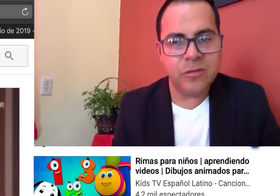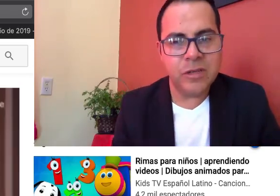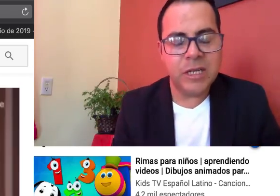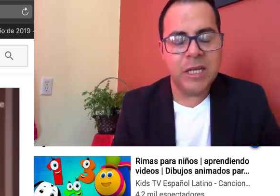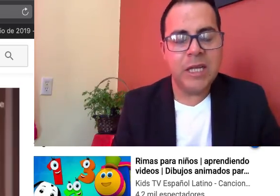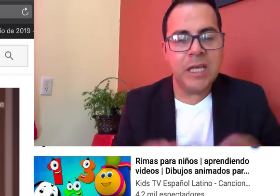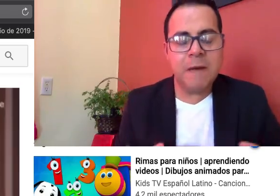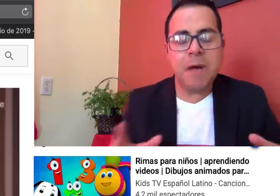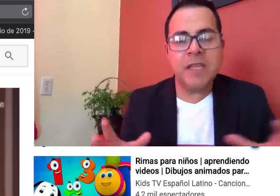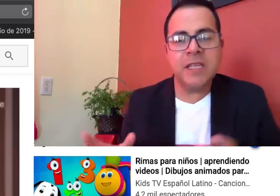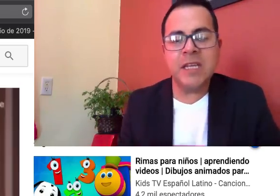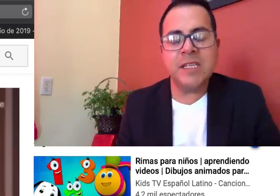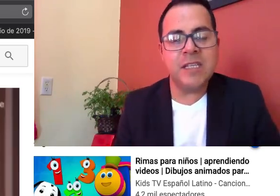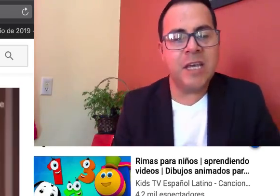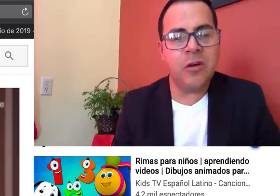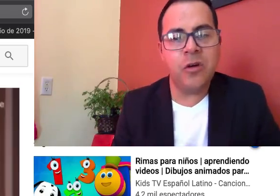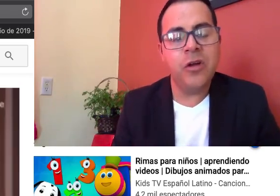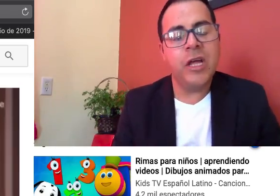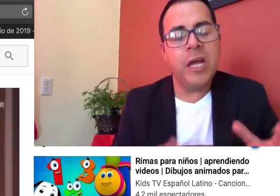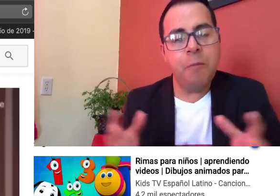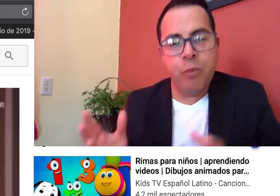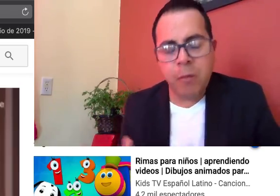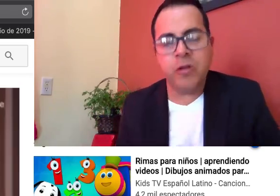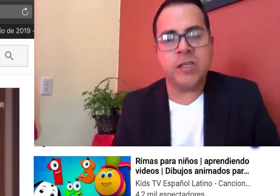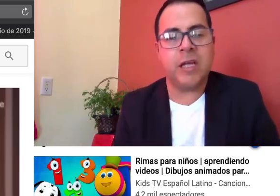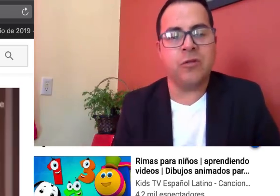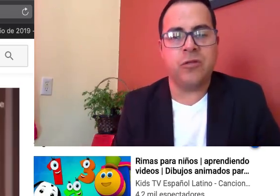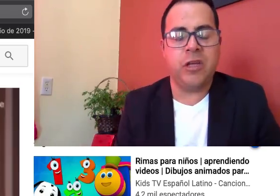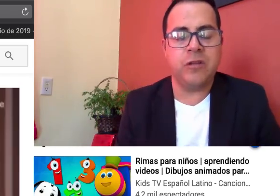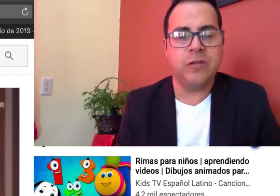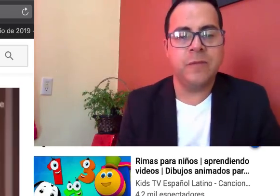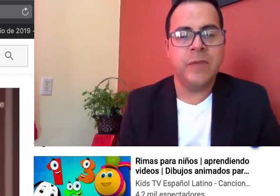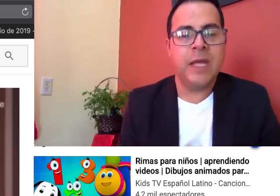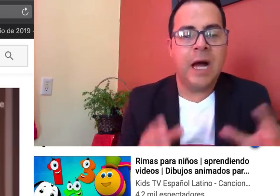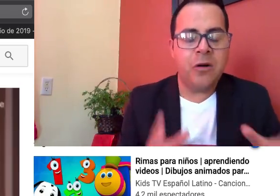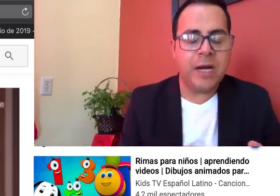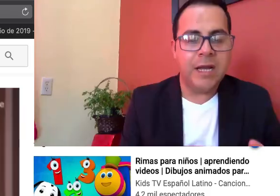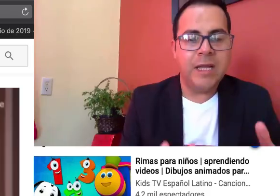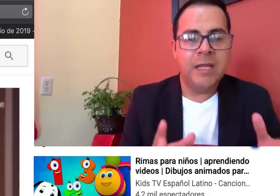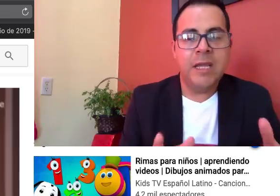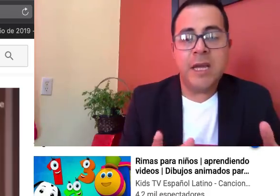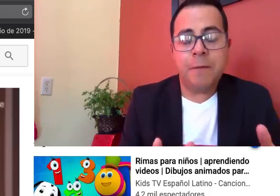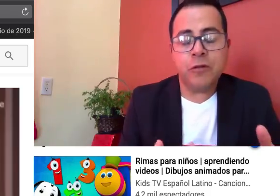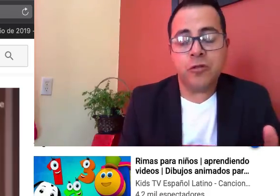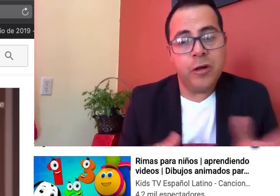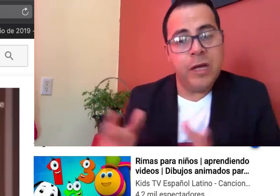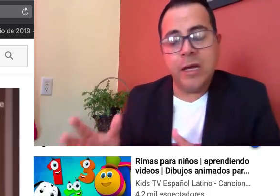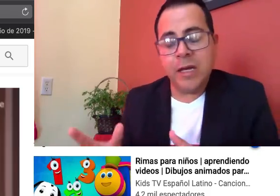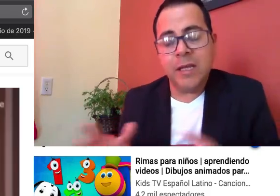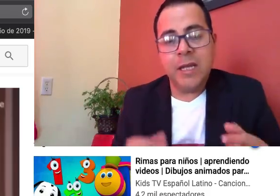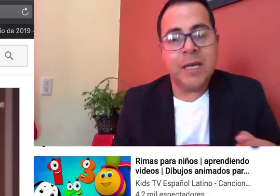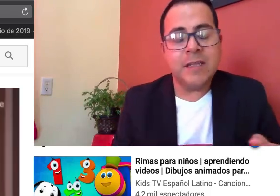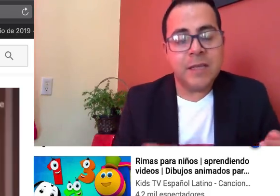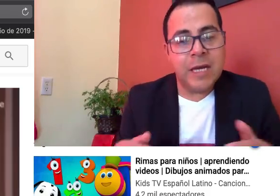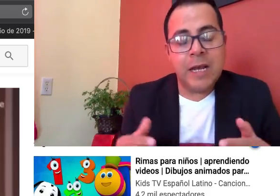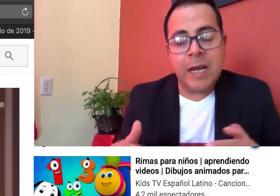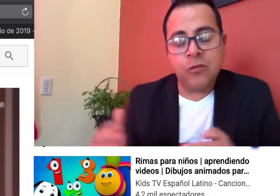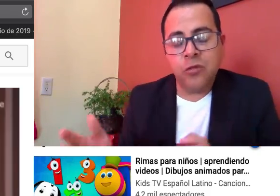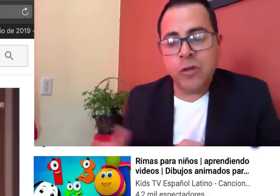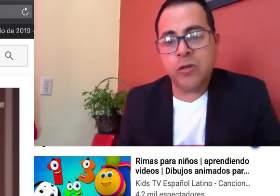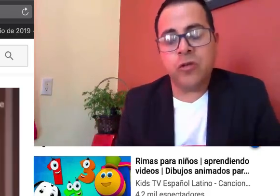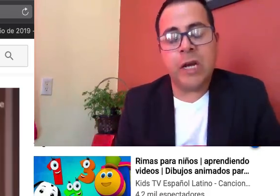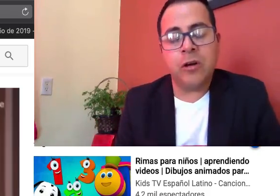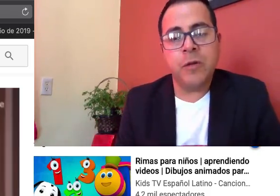reelección, ¿y quién va a decidir si sigue o no? El pueblo de Estados Unidos. Ahora, diría Broso, que